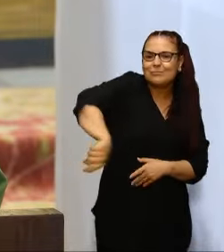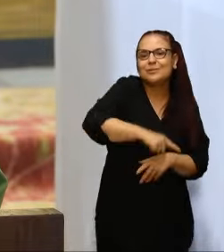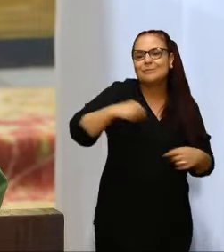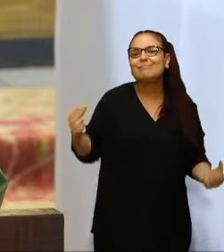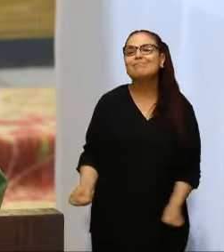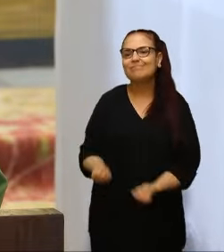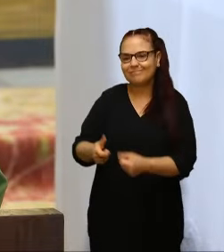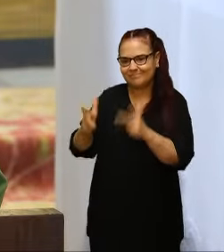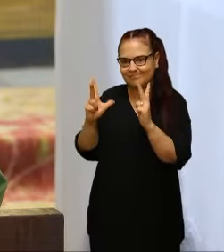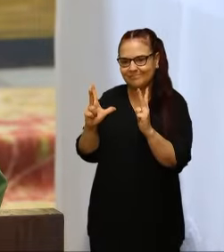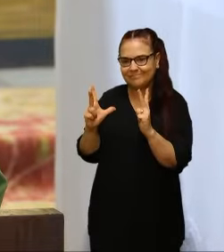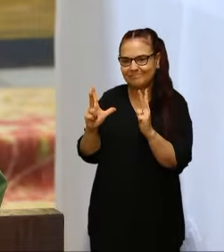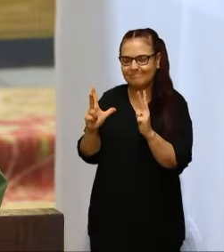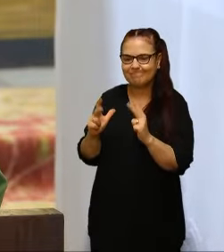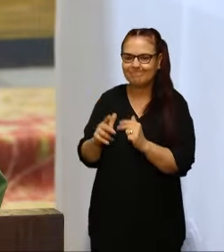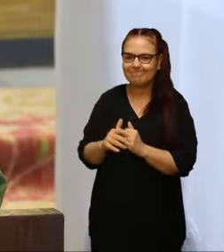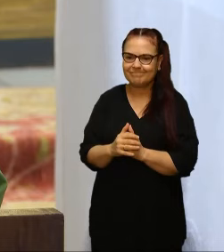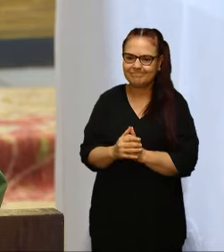liberación.